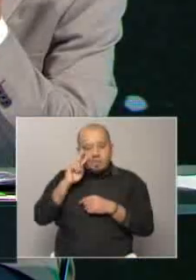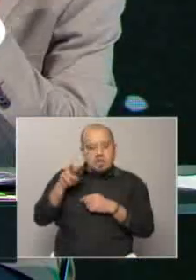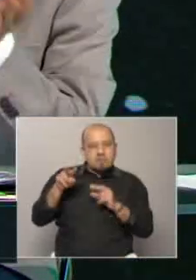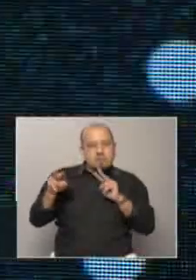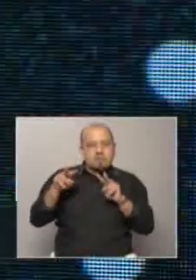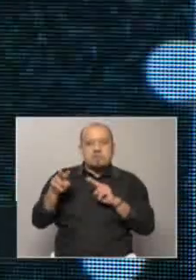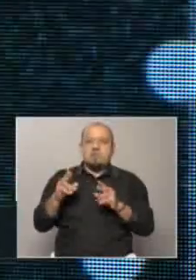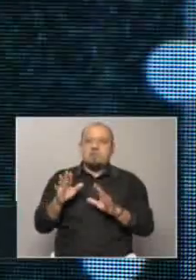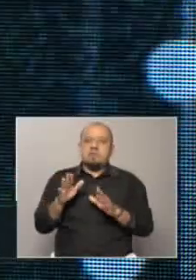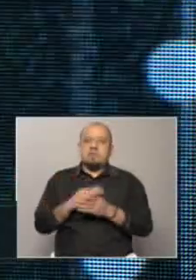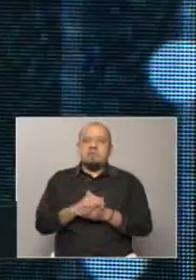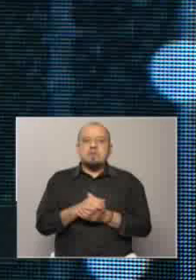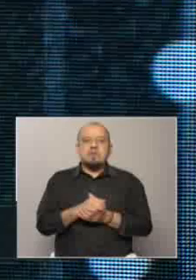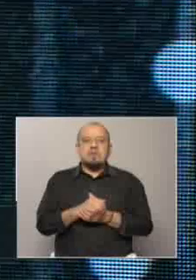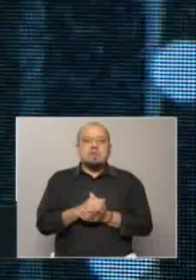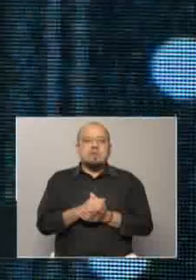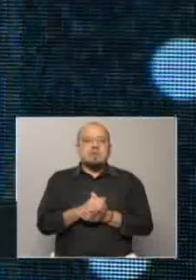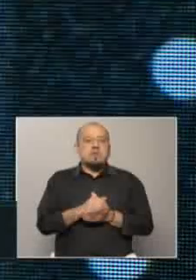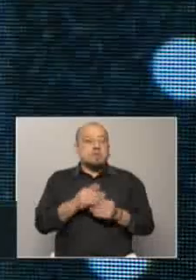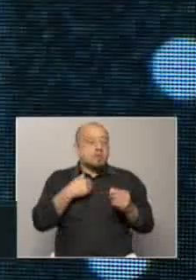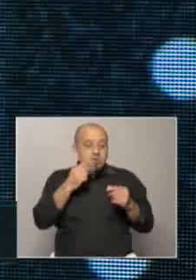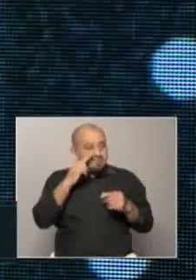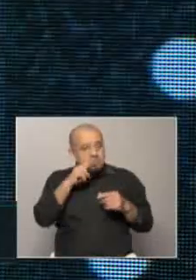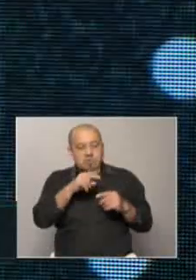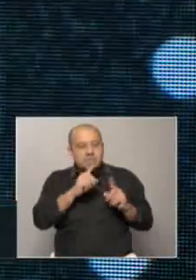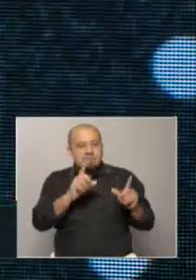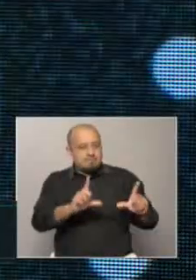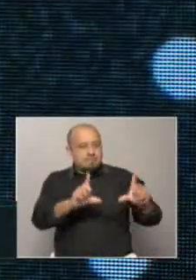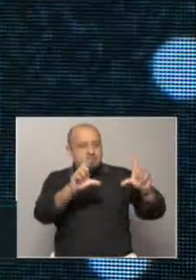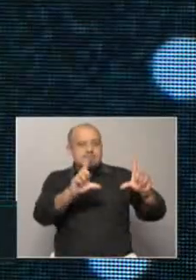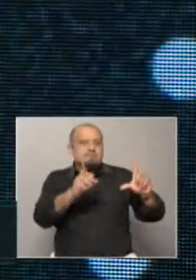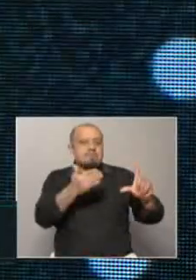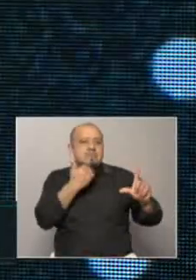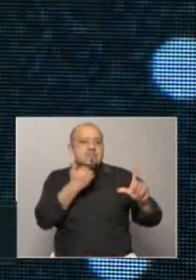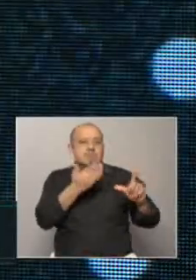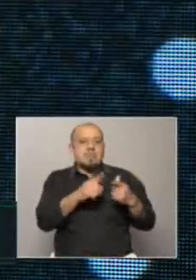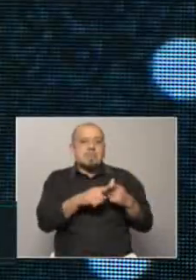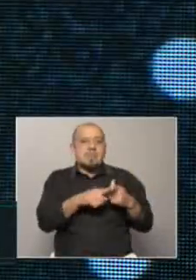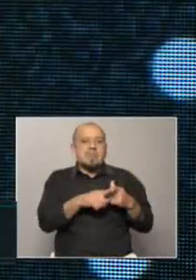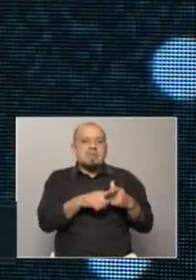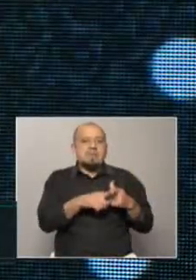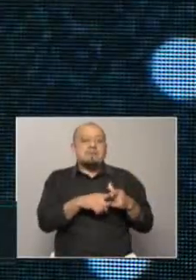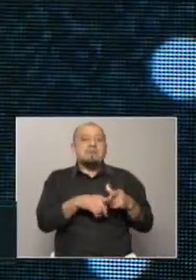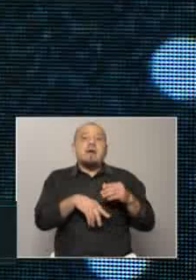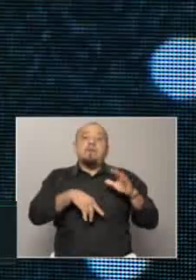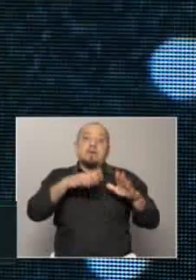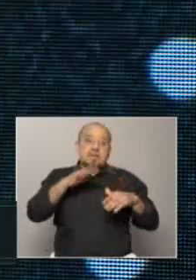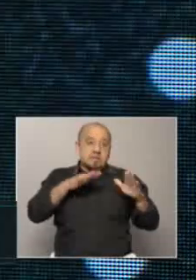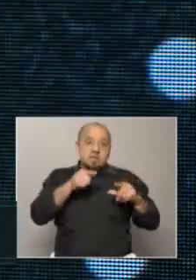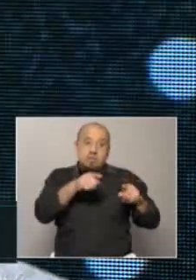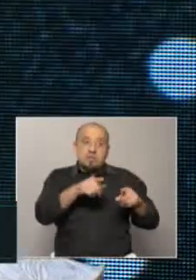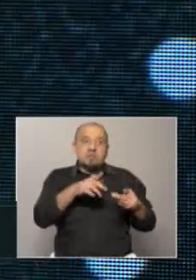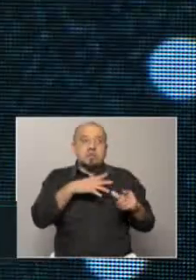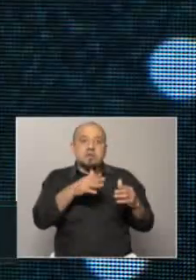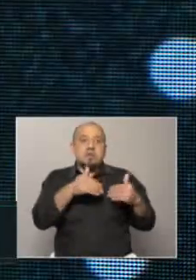poco. Yo no pude ver todo el programa, no pude ver todo el programa, no sé bien, viste, porque muchas veces ese calor a veces